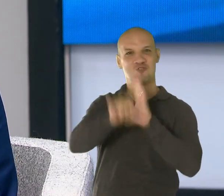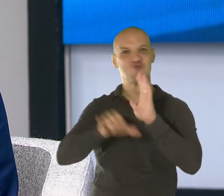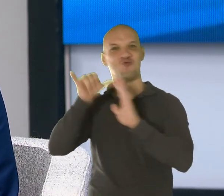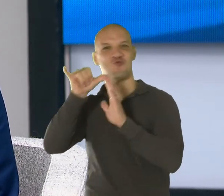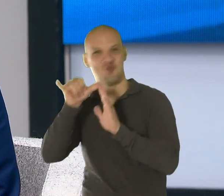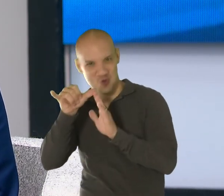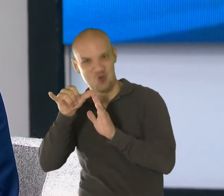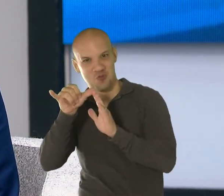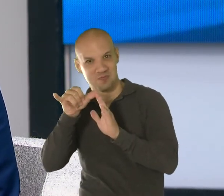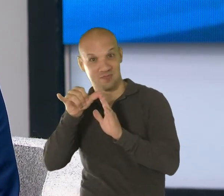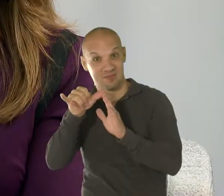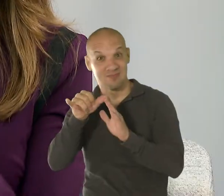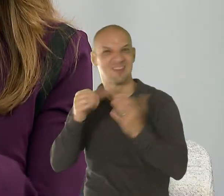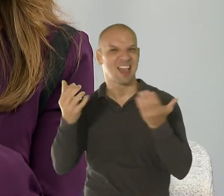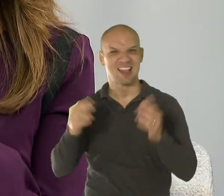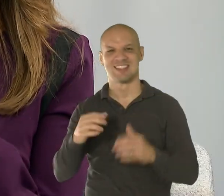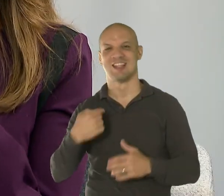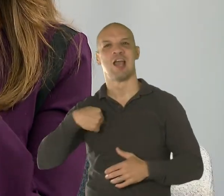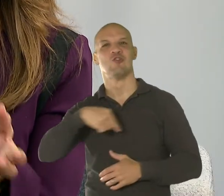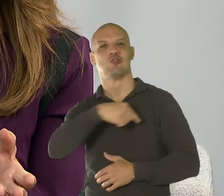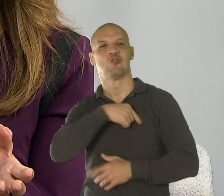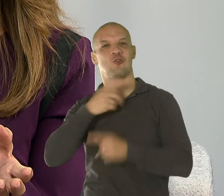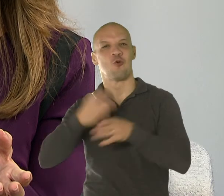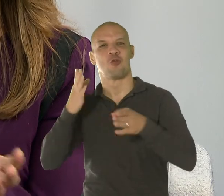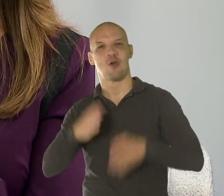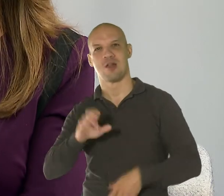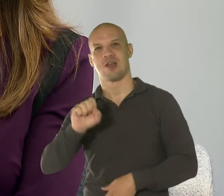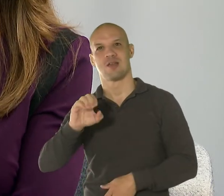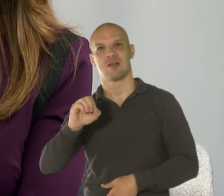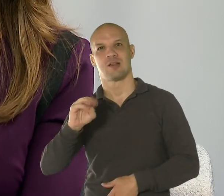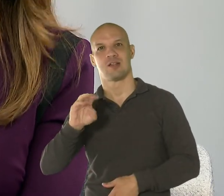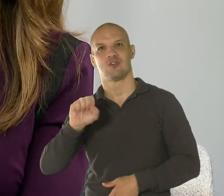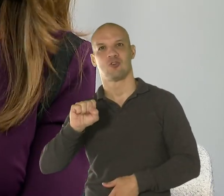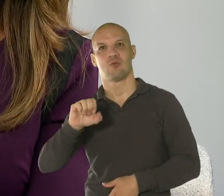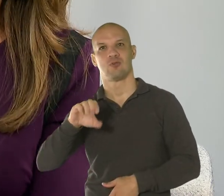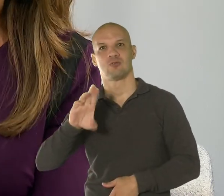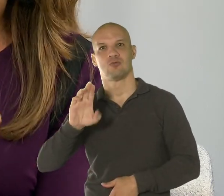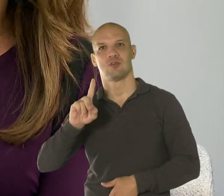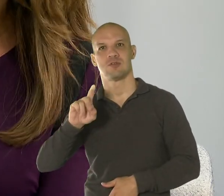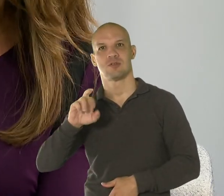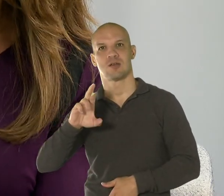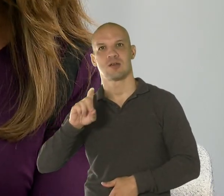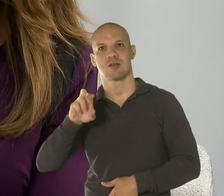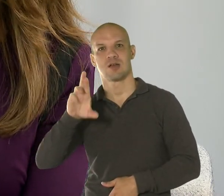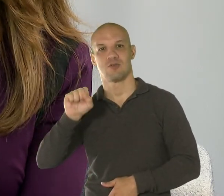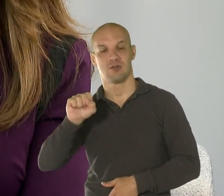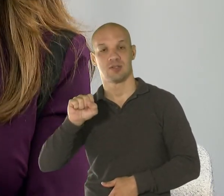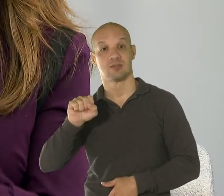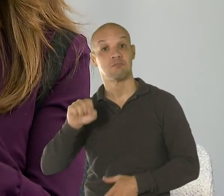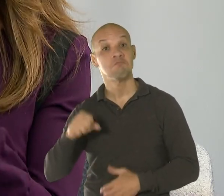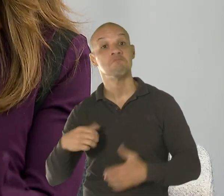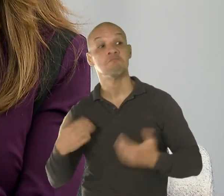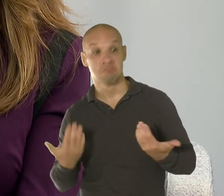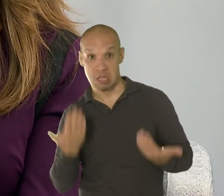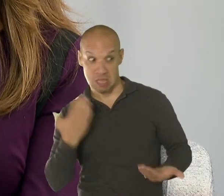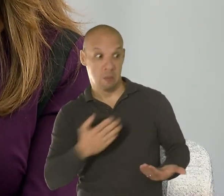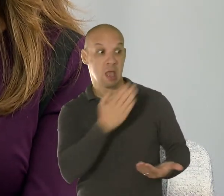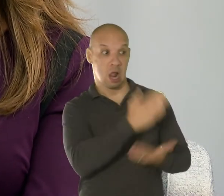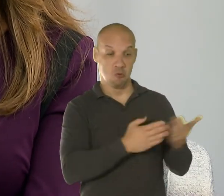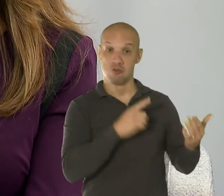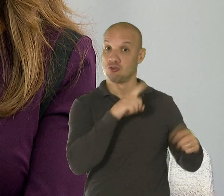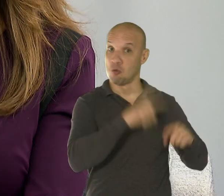Somos Cuidadores. Bueno, que muchos quizás tengan acceso a la tecnología, otros quizás no puedan moverse hasta allá. Me imagino que el programa